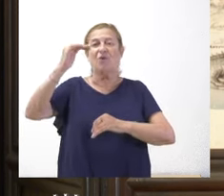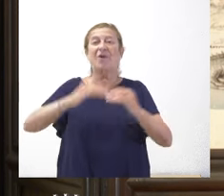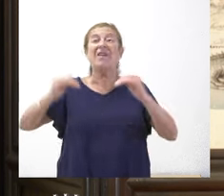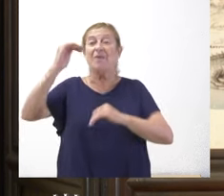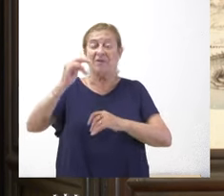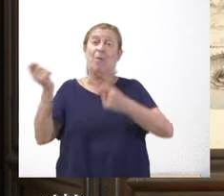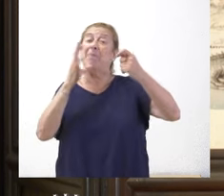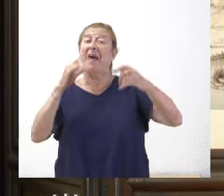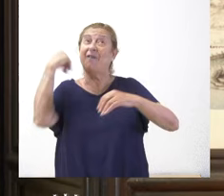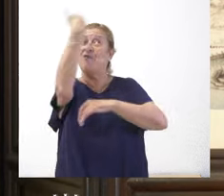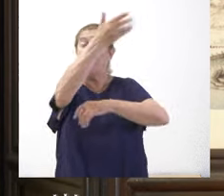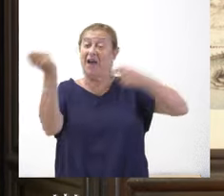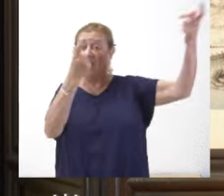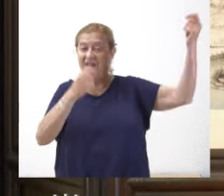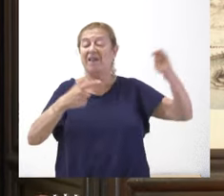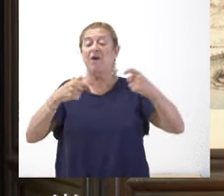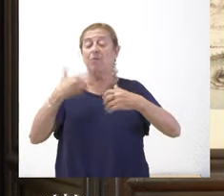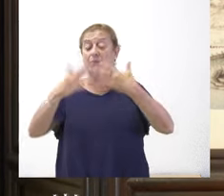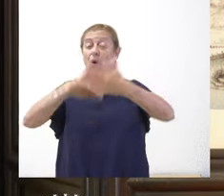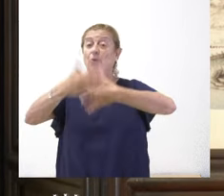en las exportaciones y en la producción